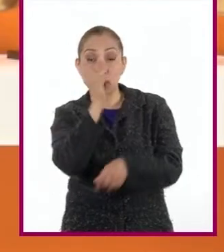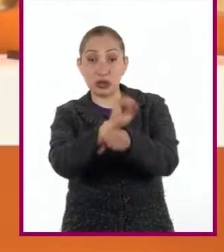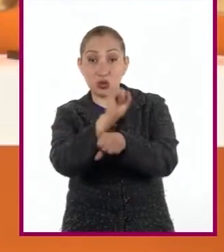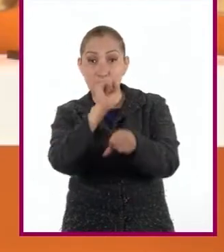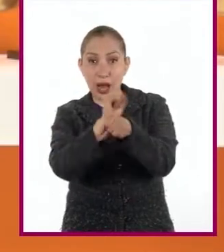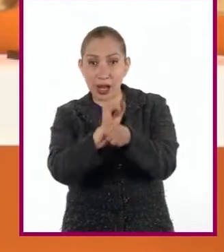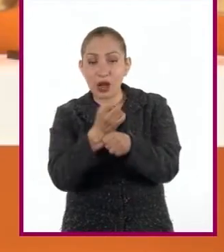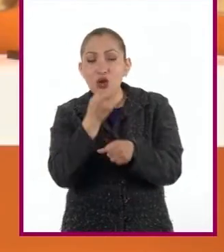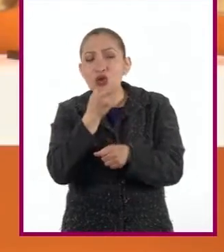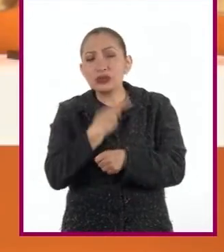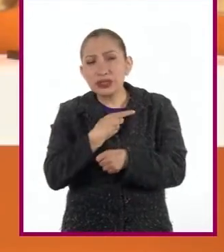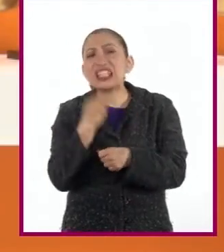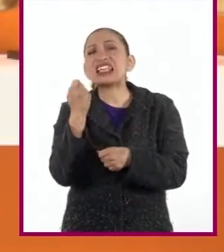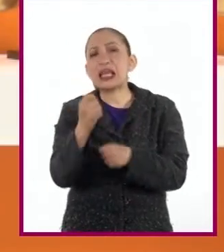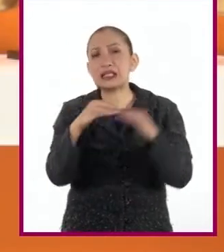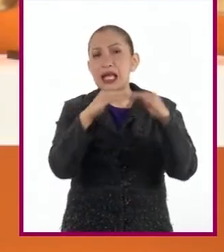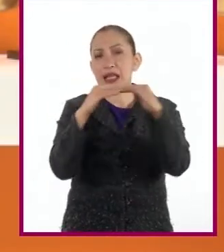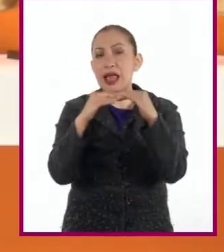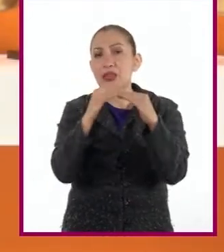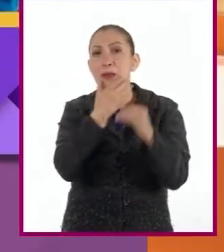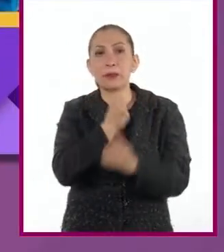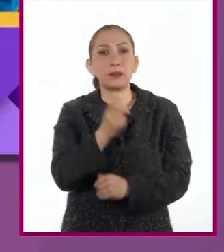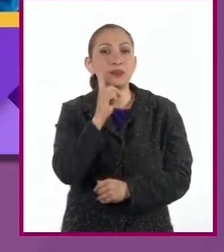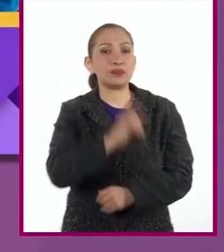nos comparten qué es equidad de género?